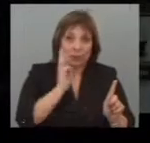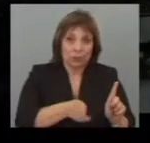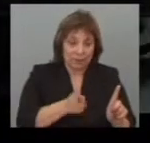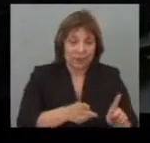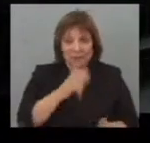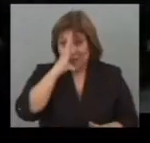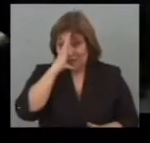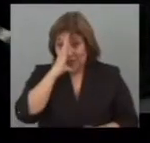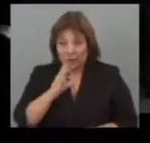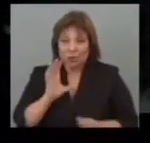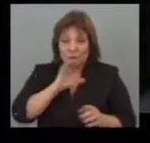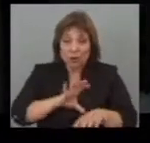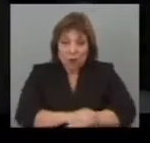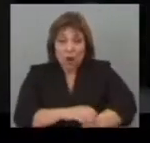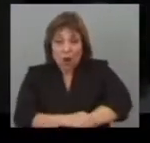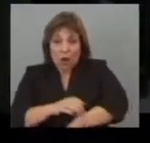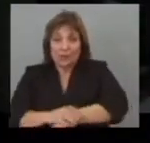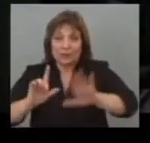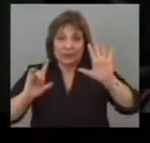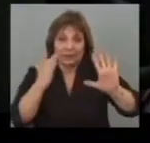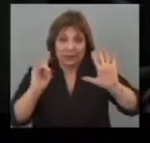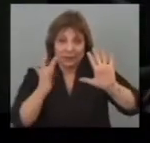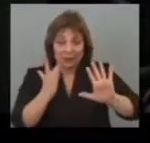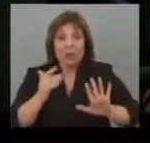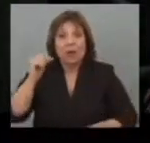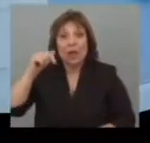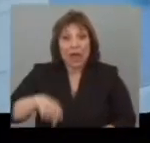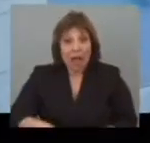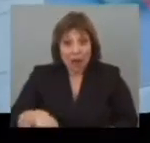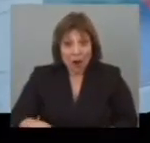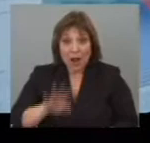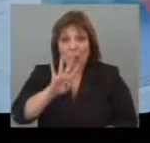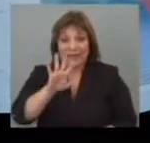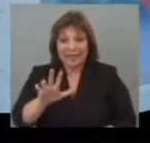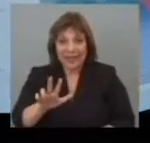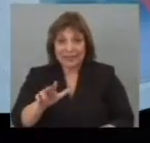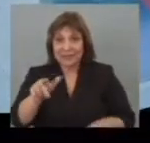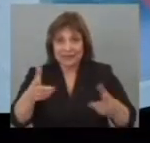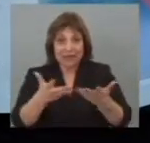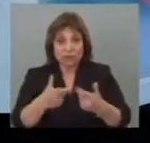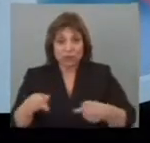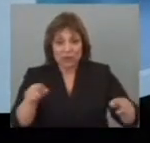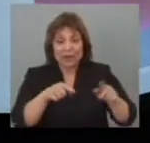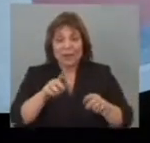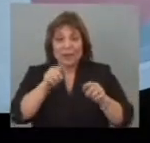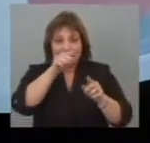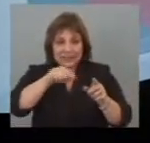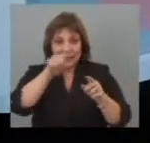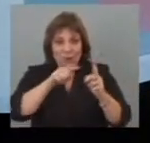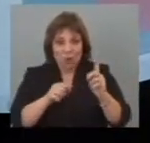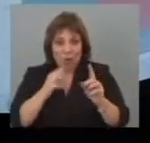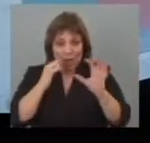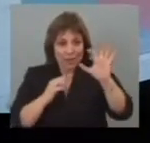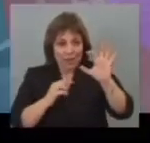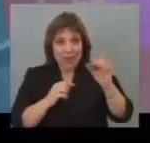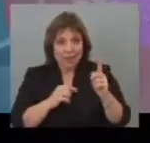se instalaron 75 tobilleras. Actualmente hay 43 operativas. El sistema establece círculos de proximidad con la